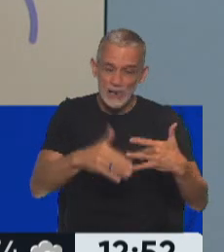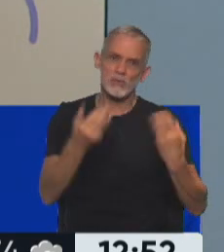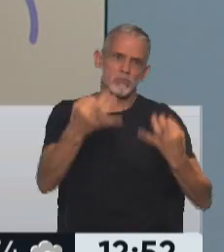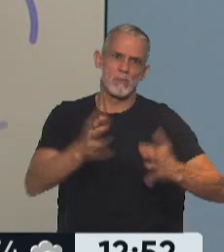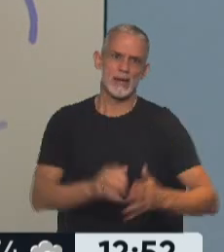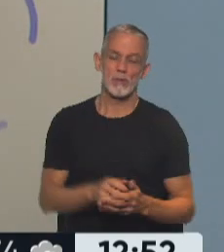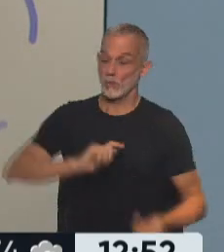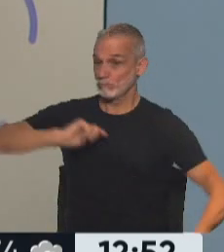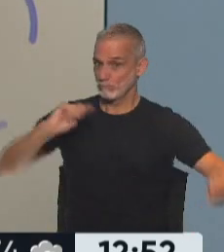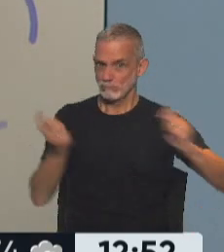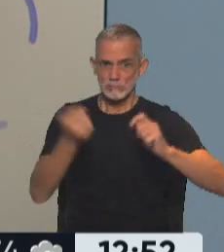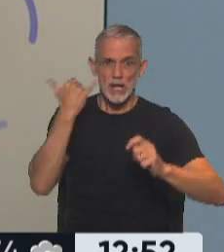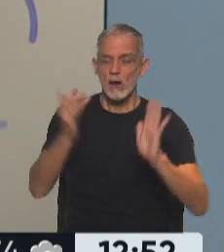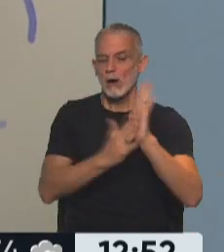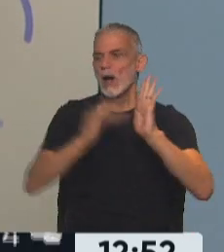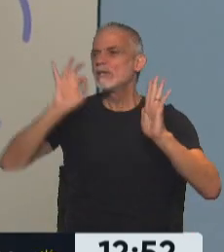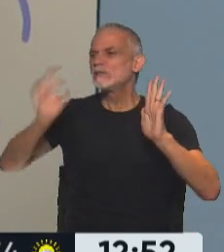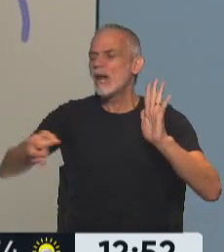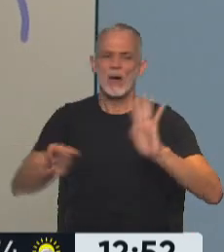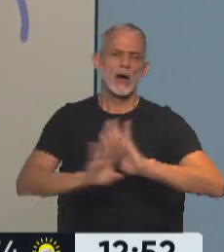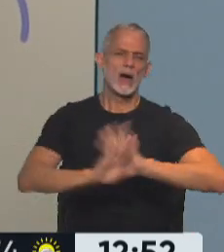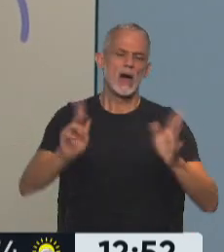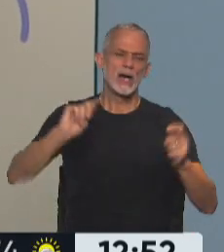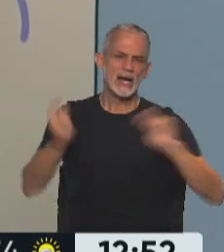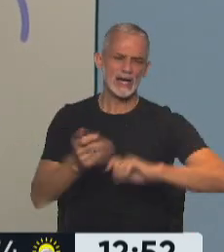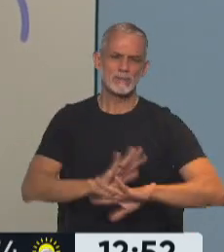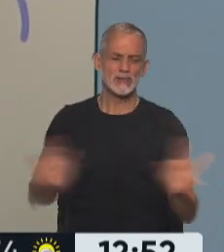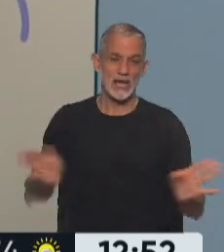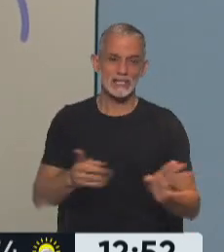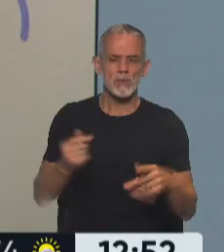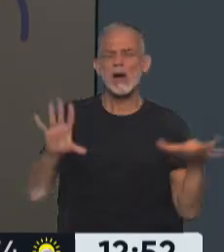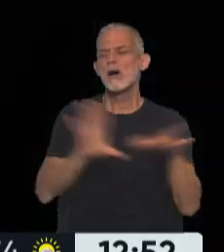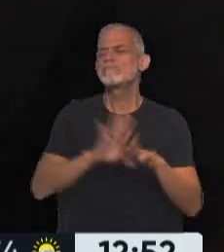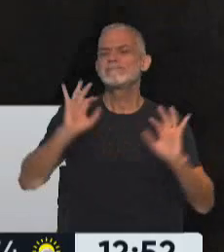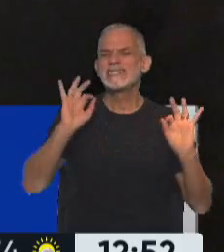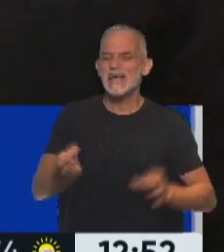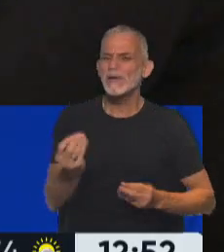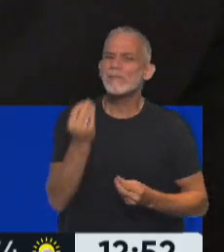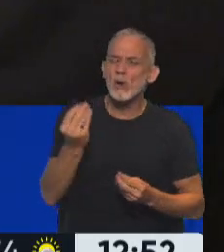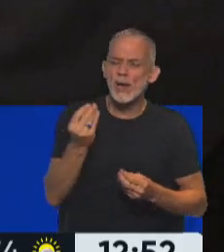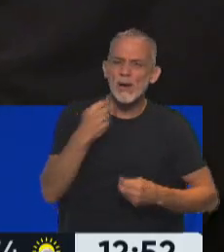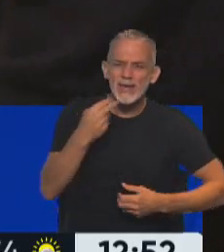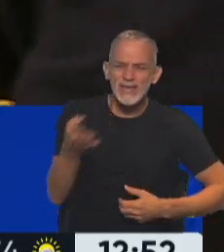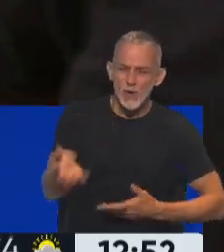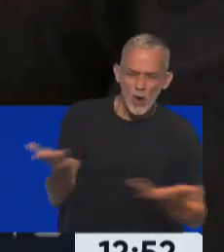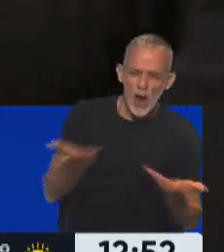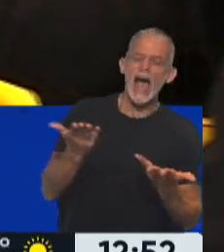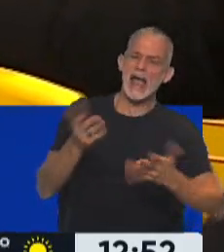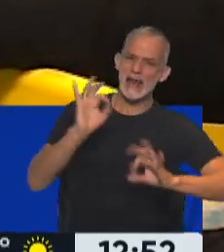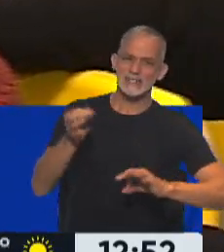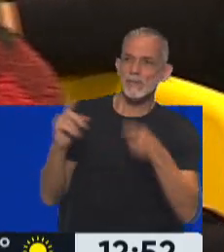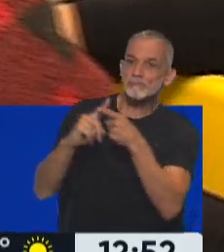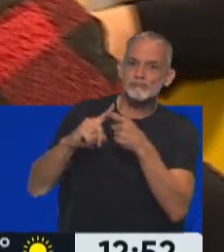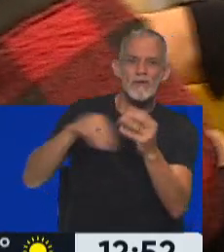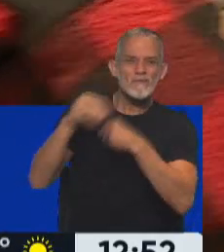un cambio radical el tener el diagnóstico. Desde ese momento, bueno, tuvimos más certezas de lo que iba a pasar. Poder contactar con